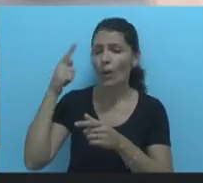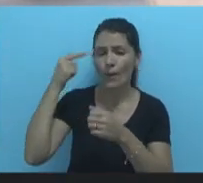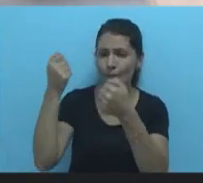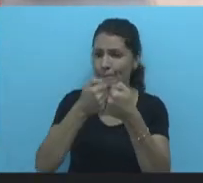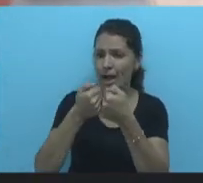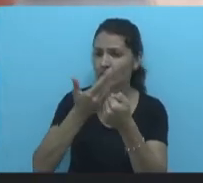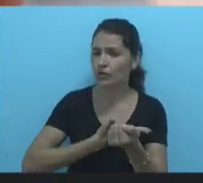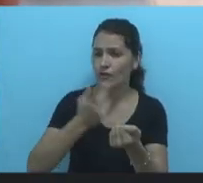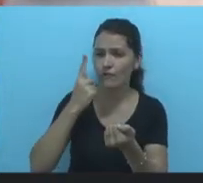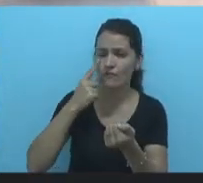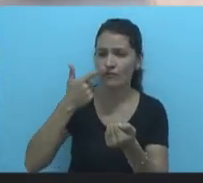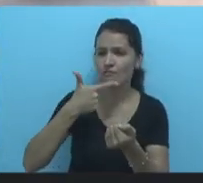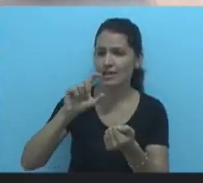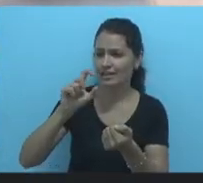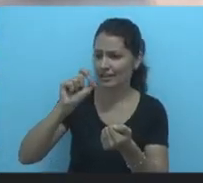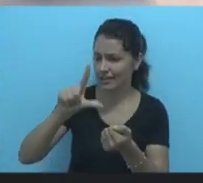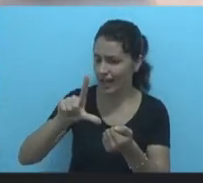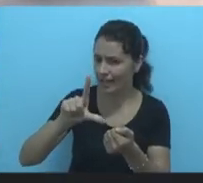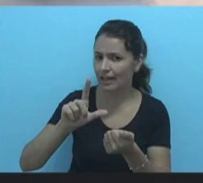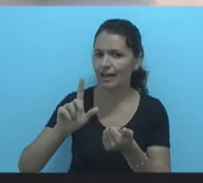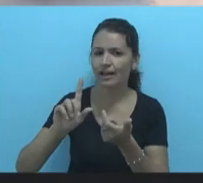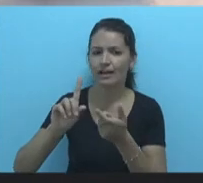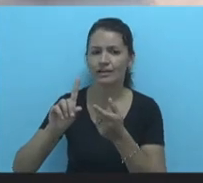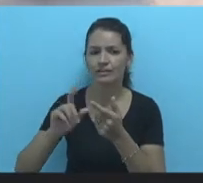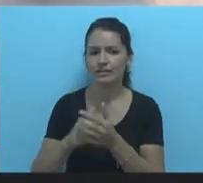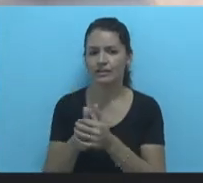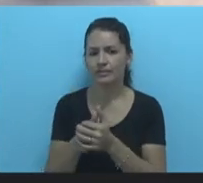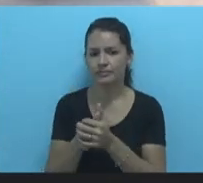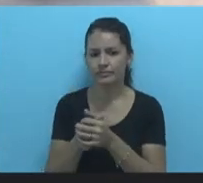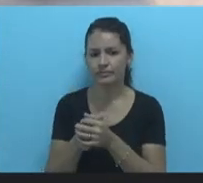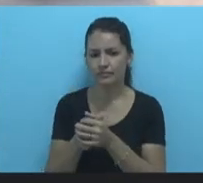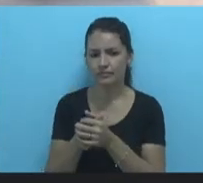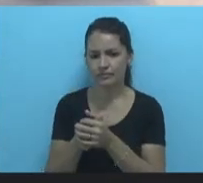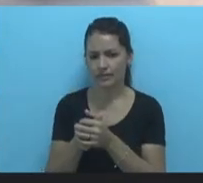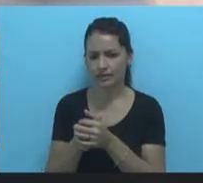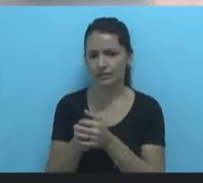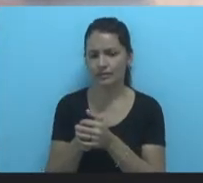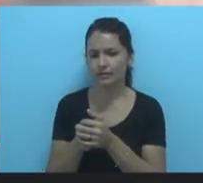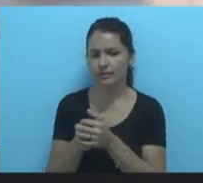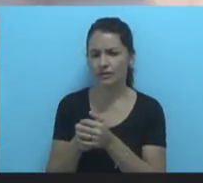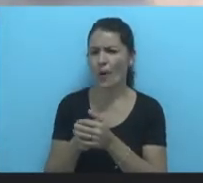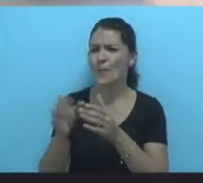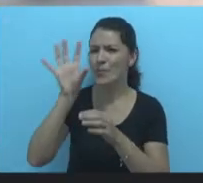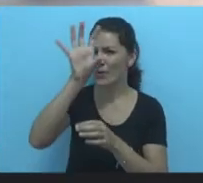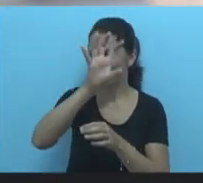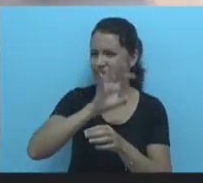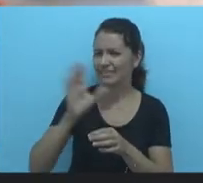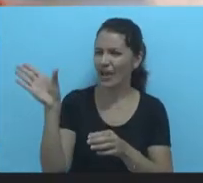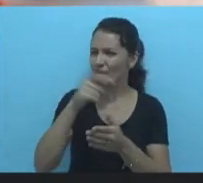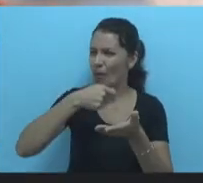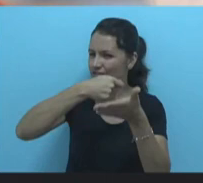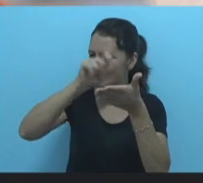y el primer acuerdo firmado por casi todas las provincias, menos por San Luis, en Bariloche, inclusive lo suscribió la provincia de Santa